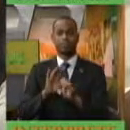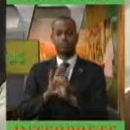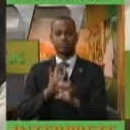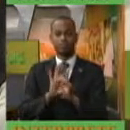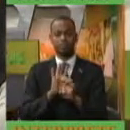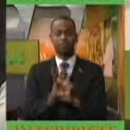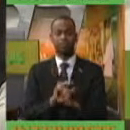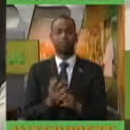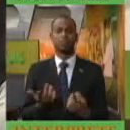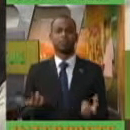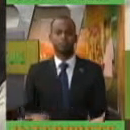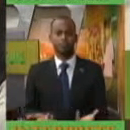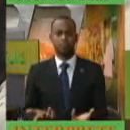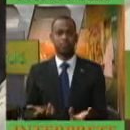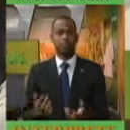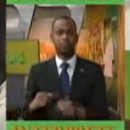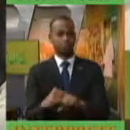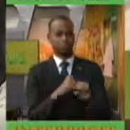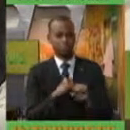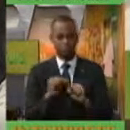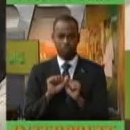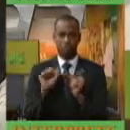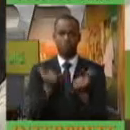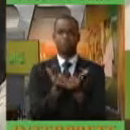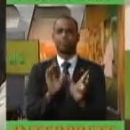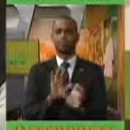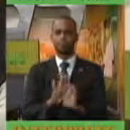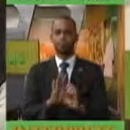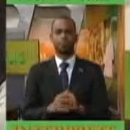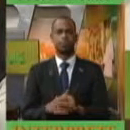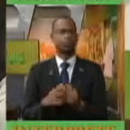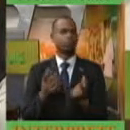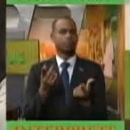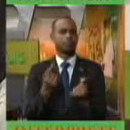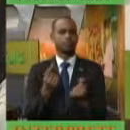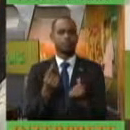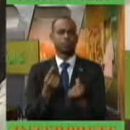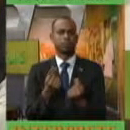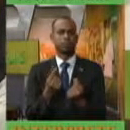ejemplo, el Departamento de Protección Social, que hemos estado